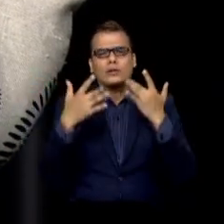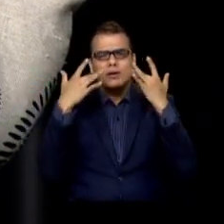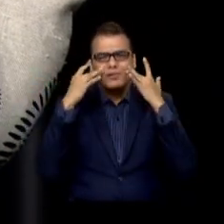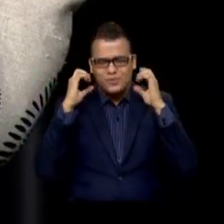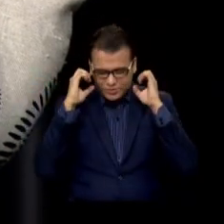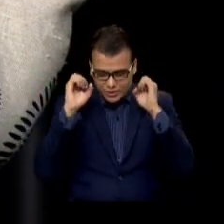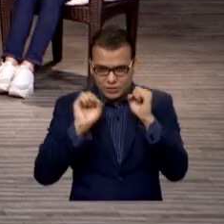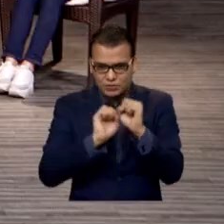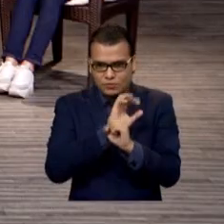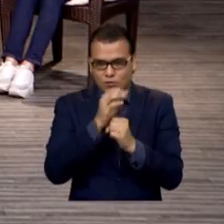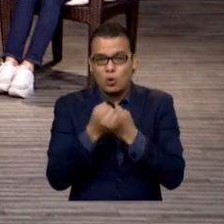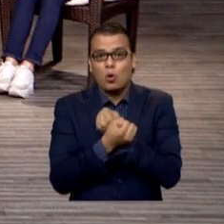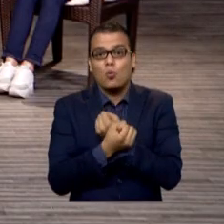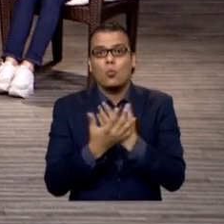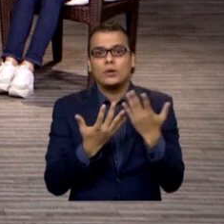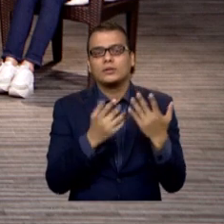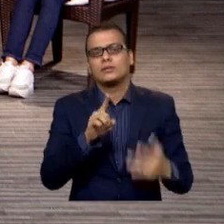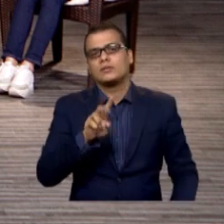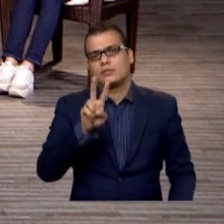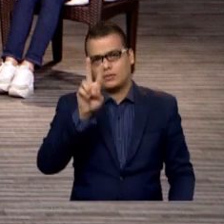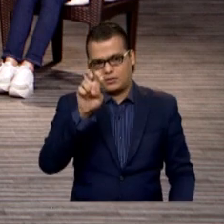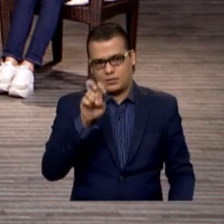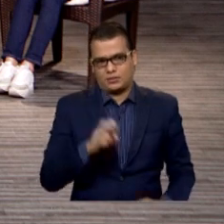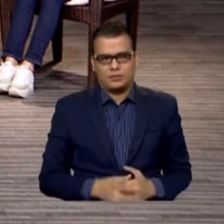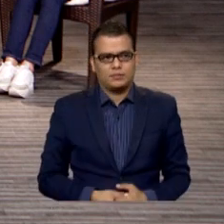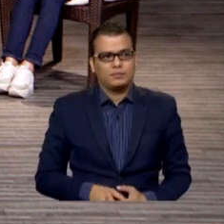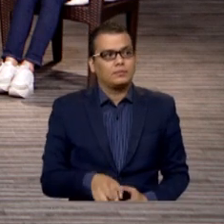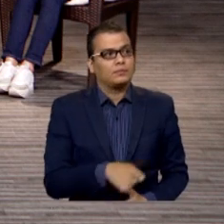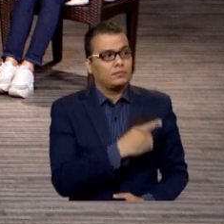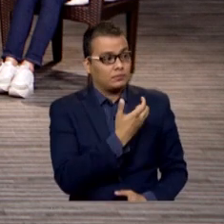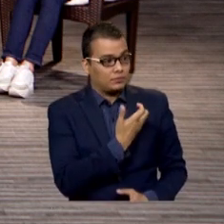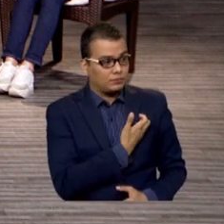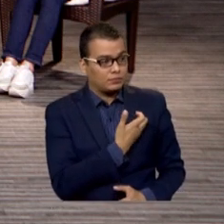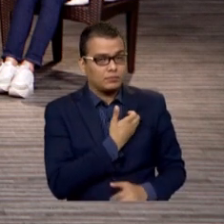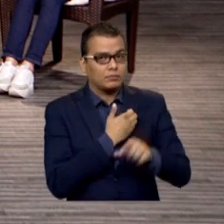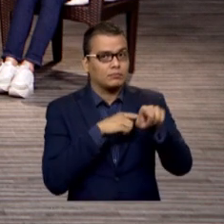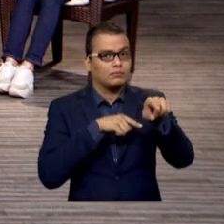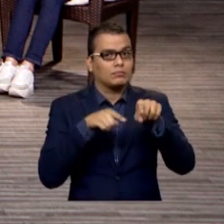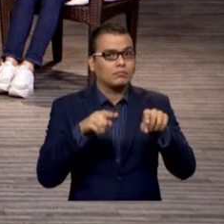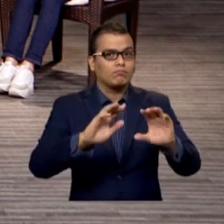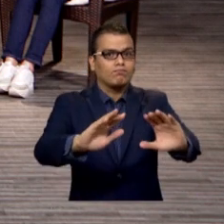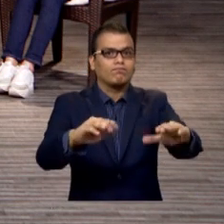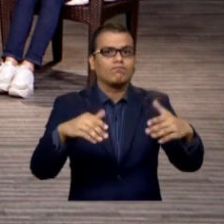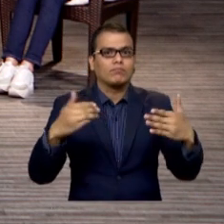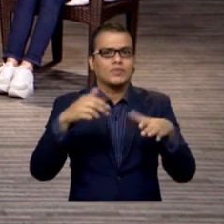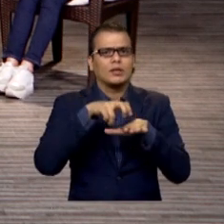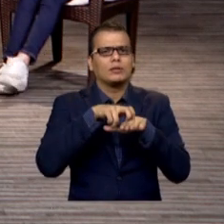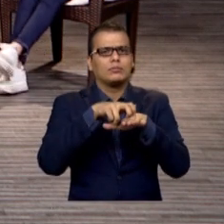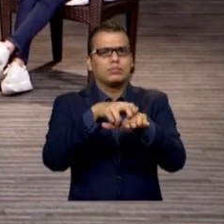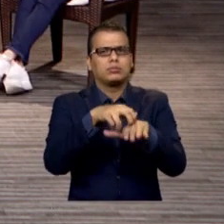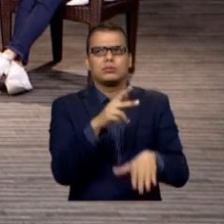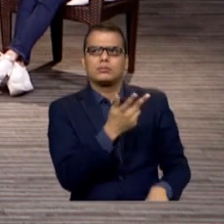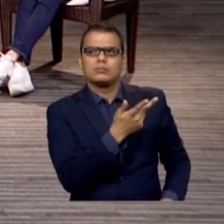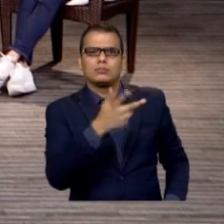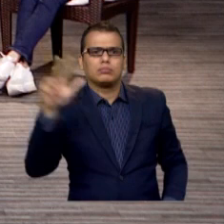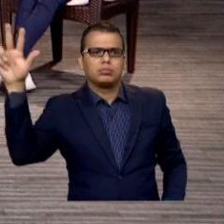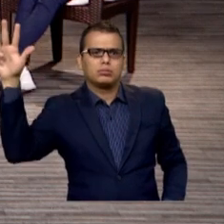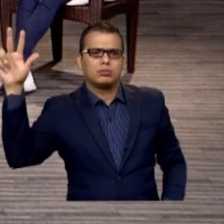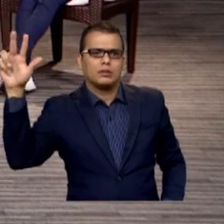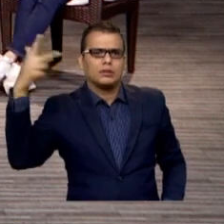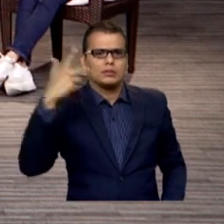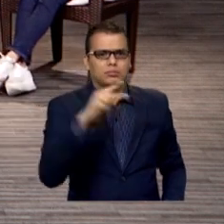trabajo de una aprovechación que están las autoridades municipales y la Autoridad de Salud Departamental, el tema del transporte intermunicipal de Cali